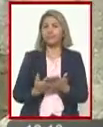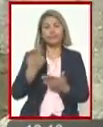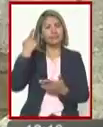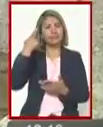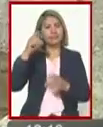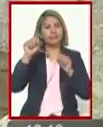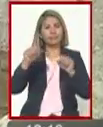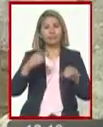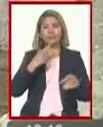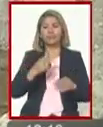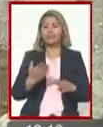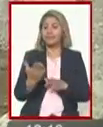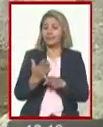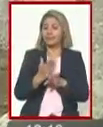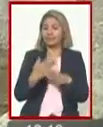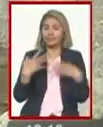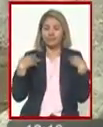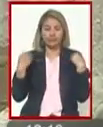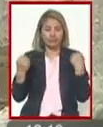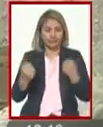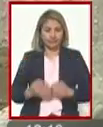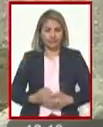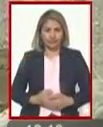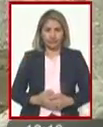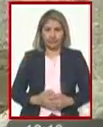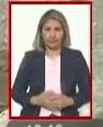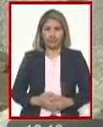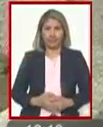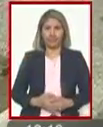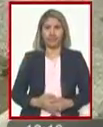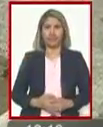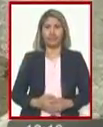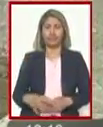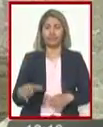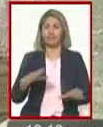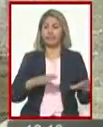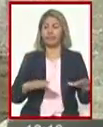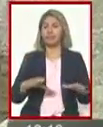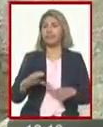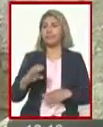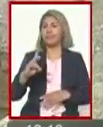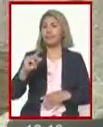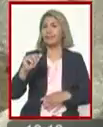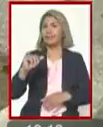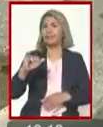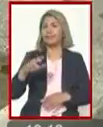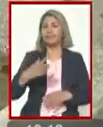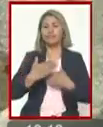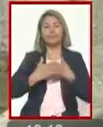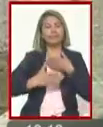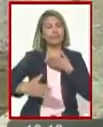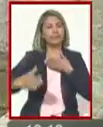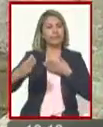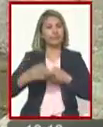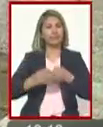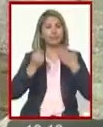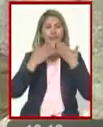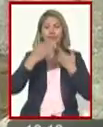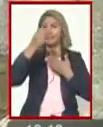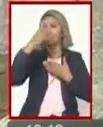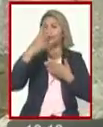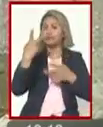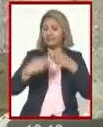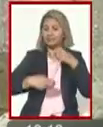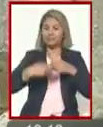poder restablecerse como estaba otra vez. Ha hecho hemodiálisis seguido, gracias a Dios no ha